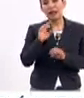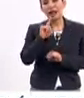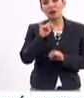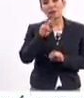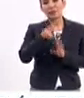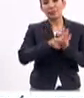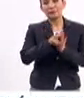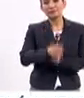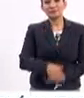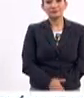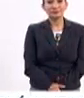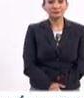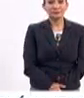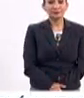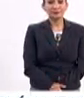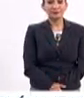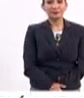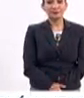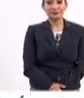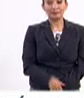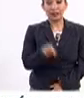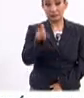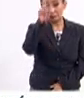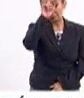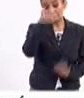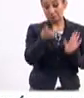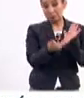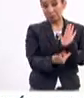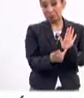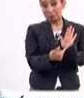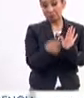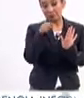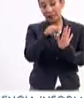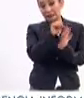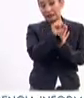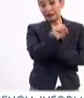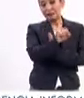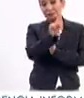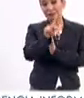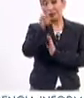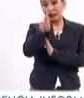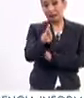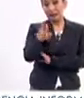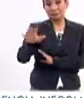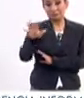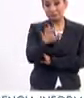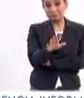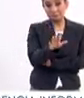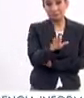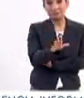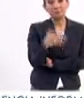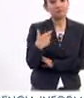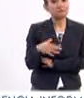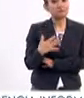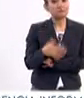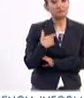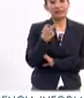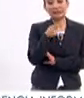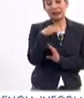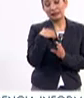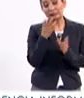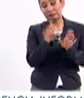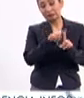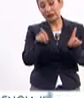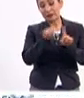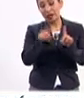Video. Pues ahí está esta propuesta, Ana Cristina, del Sistema Público de Radiodifusión del Estado Mexicano, estas series